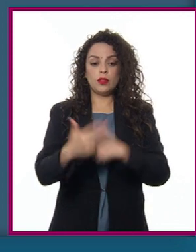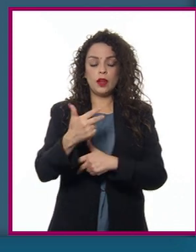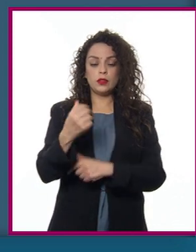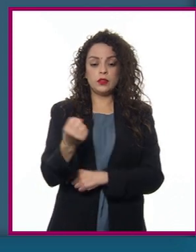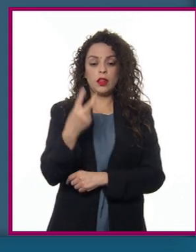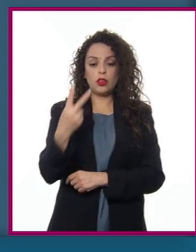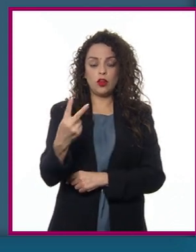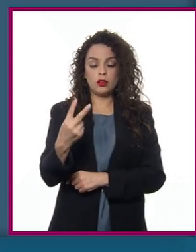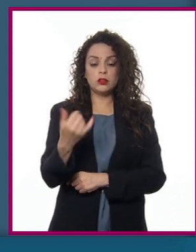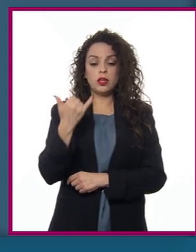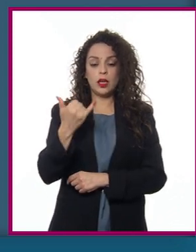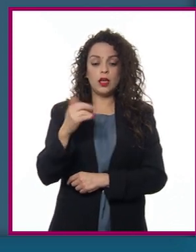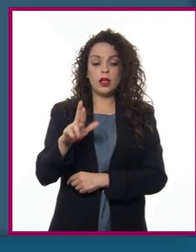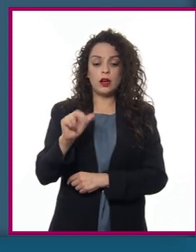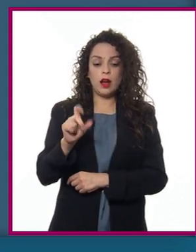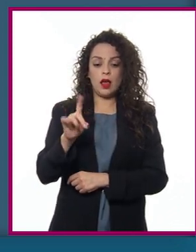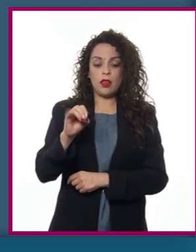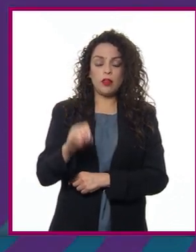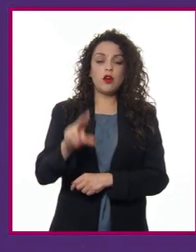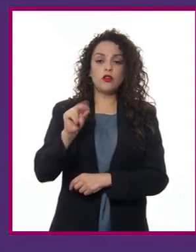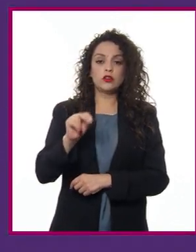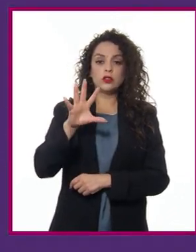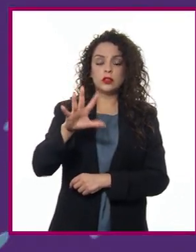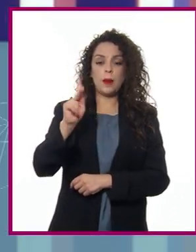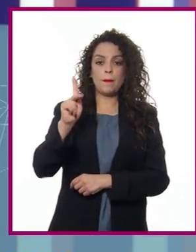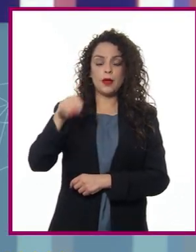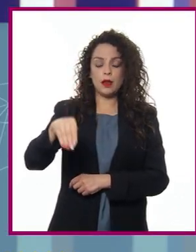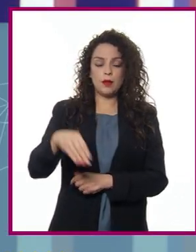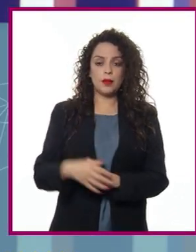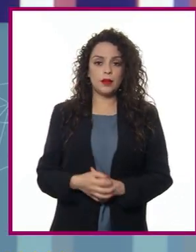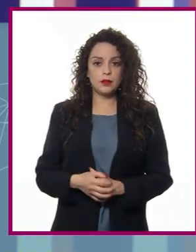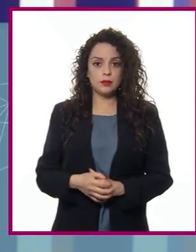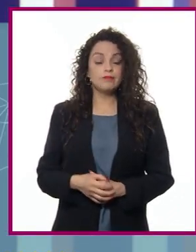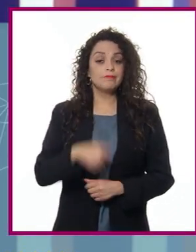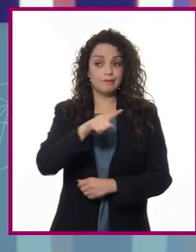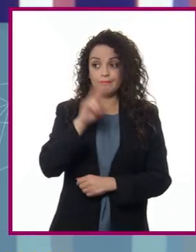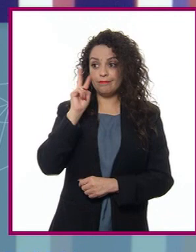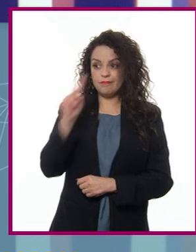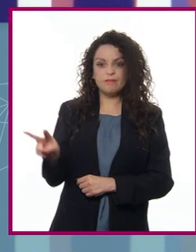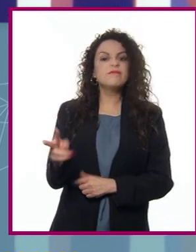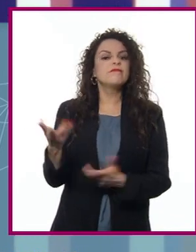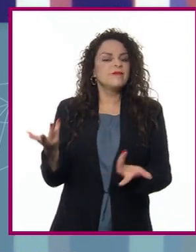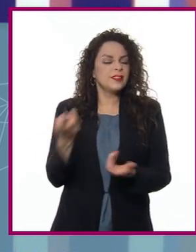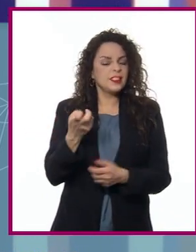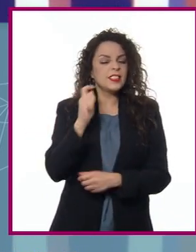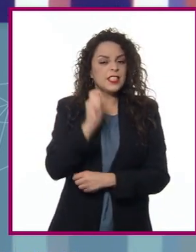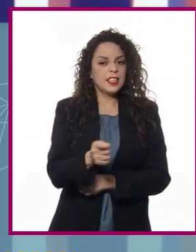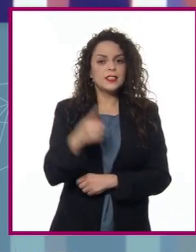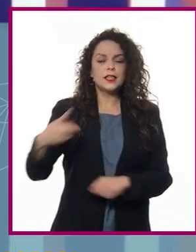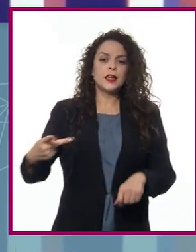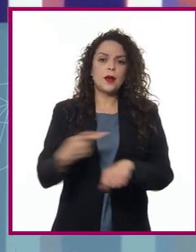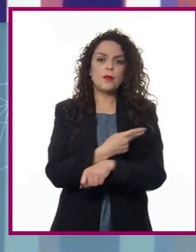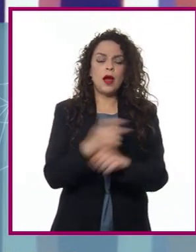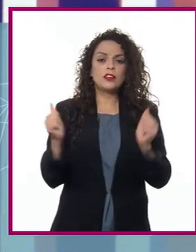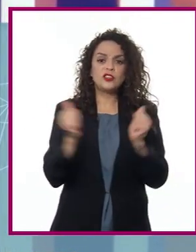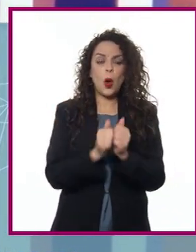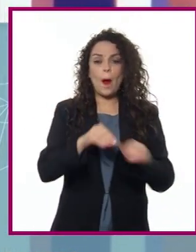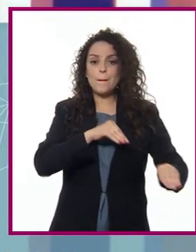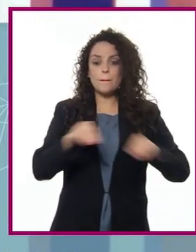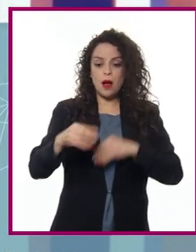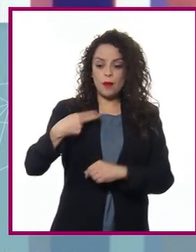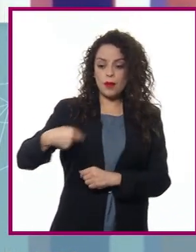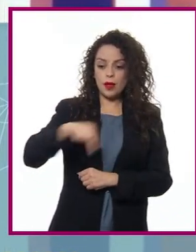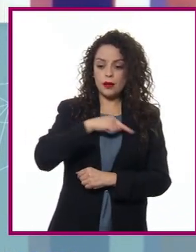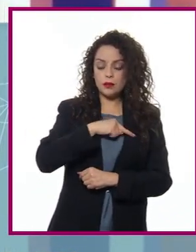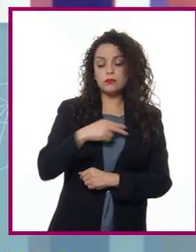radio atómico de 85 picómetros. ¿Qué es lo que observan? ¿Qué sucede conforme nos movemos a